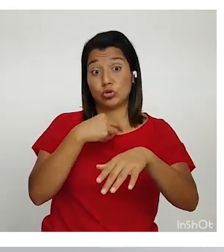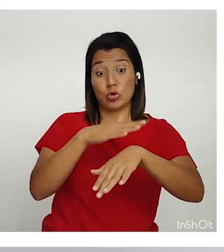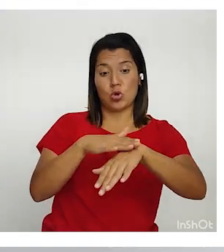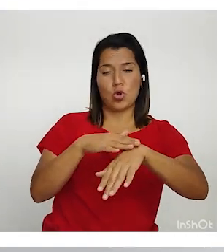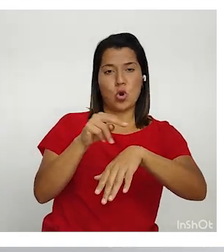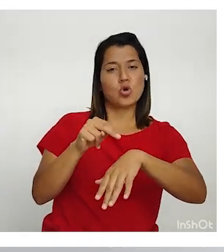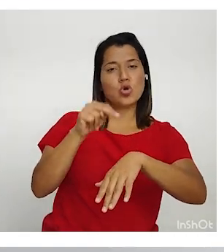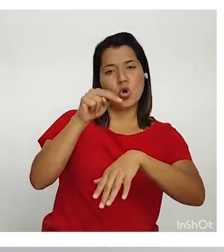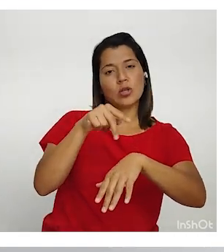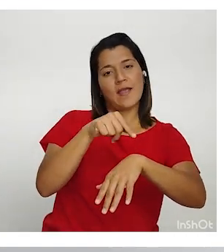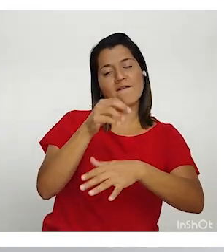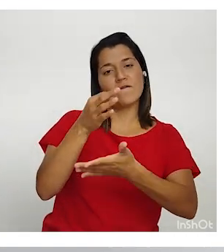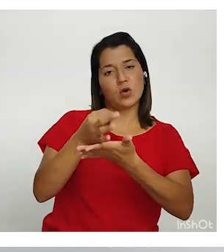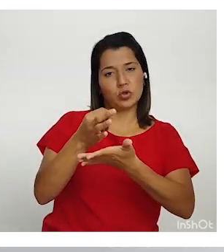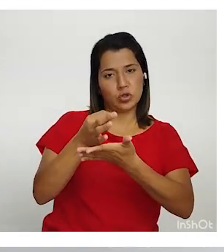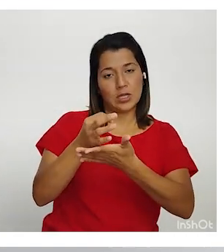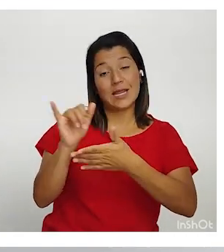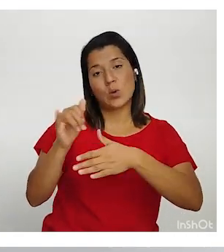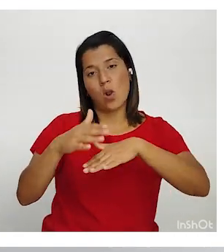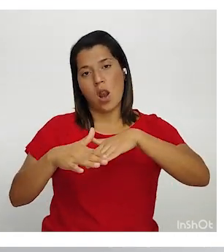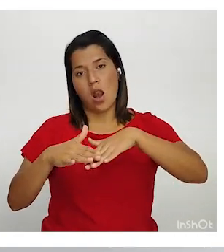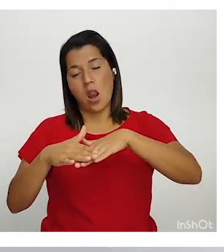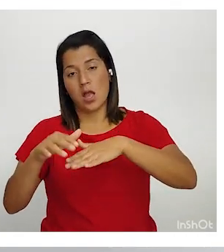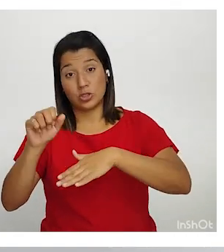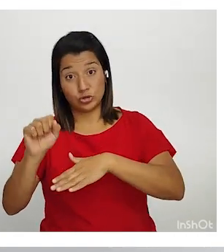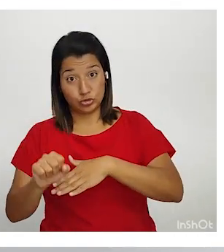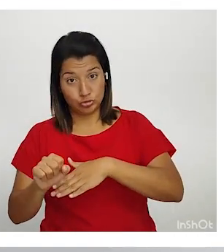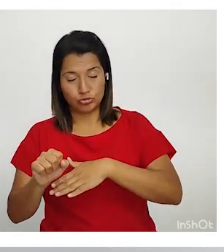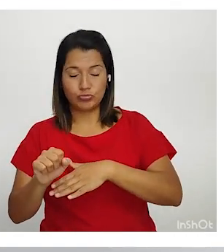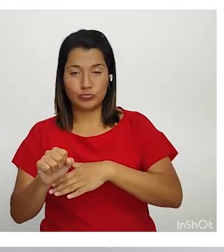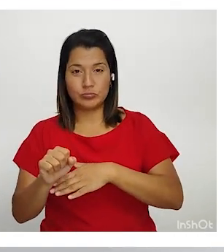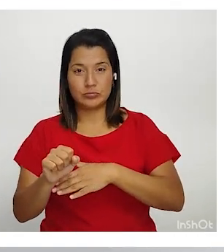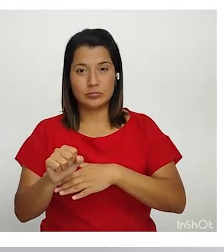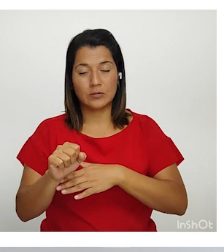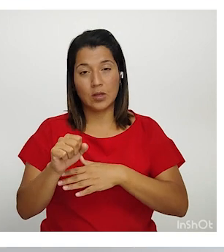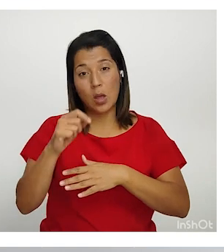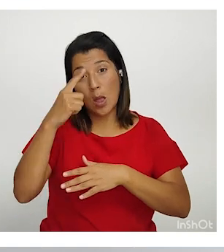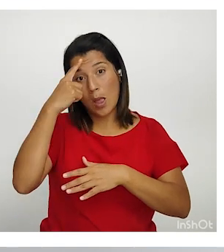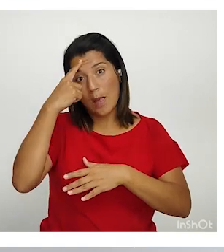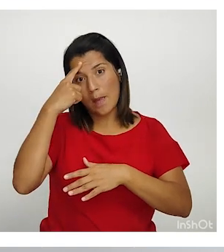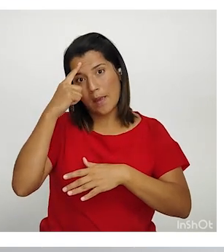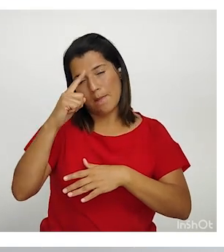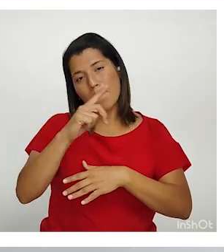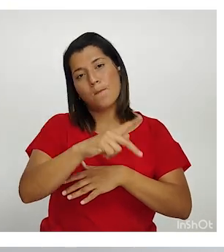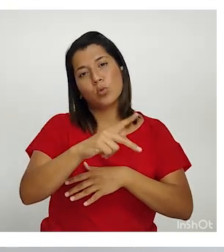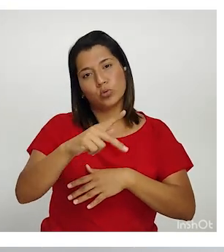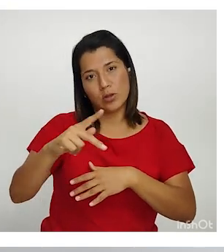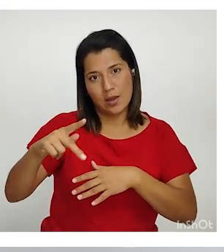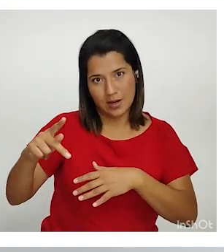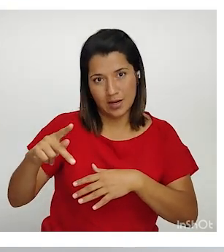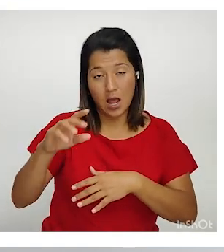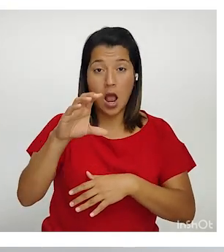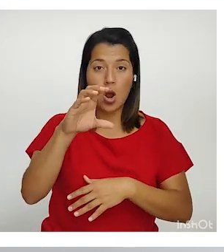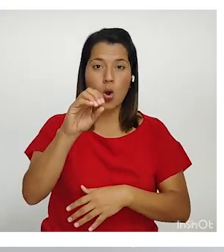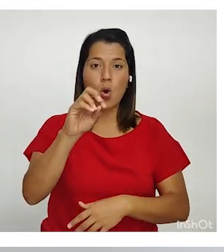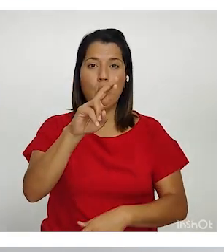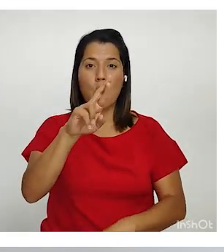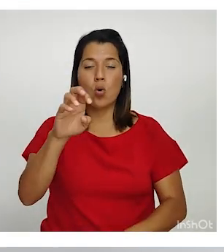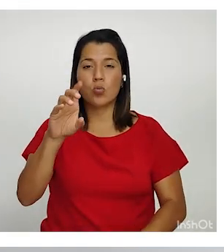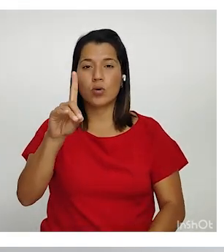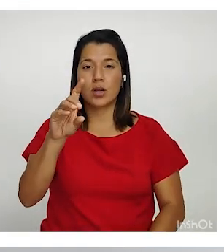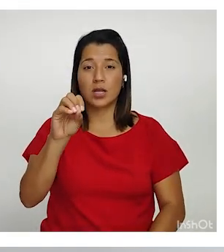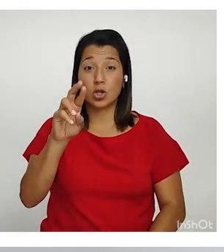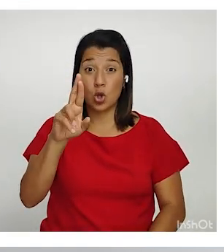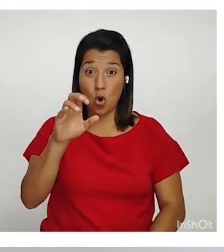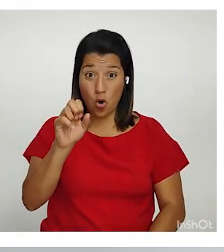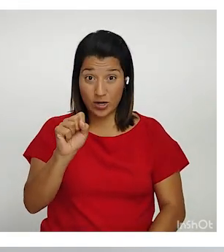norte tenemos un paso fronterizo, igual que en la zona sur, por la provincia de Punta Arenas, que es Corredores. En todas